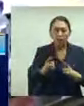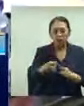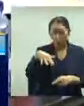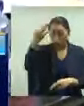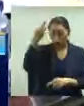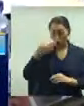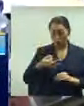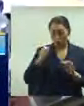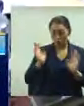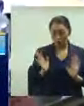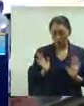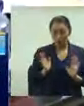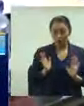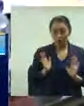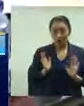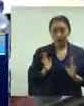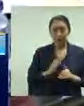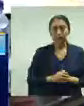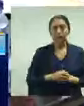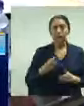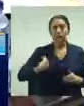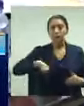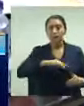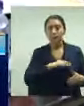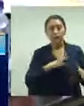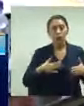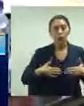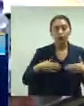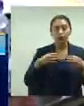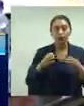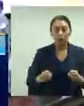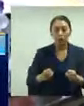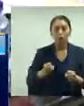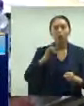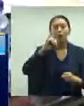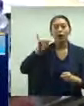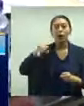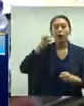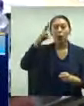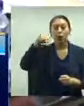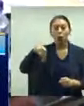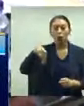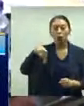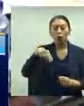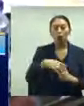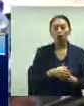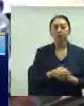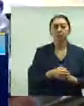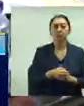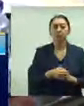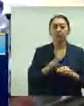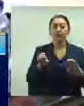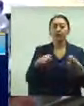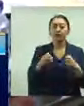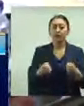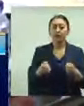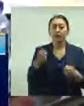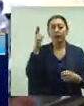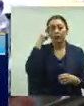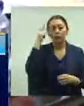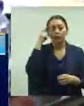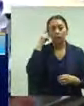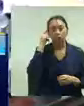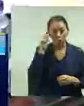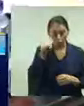oficialmente del Ministerio de Salud en el mes de junio. Entonces, solo para recordarle que está